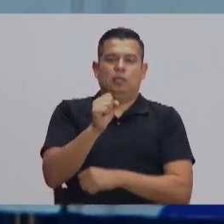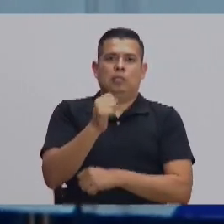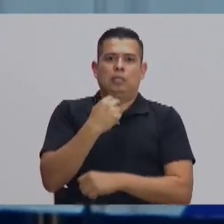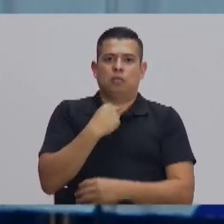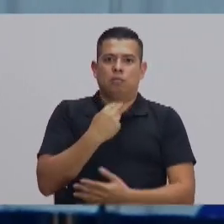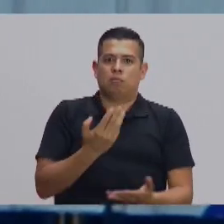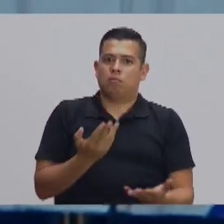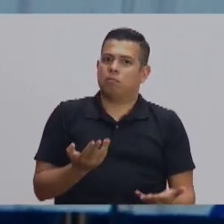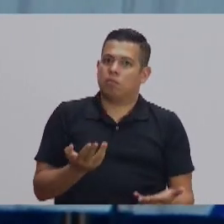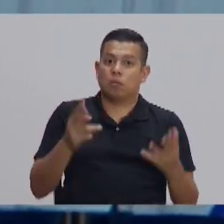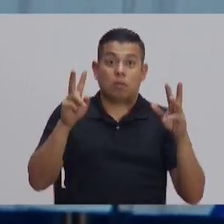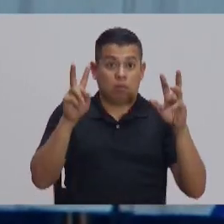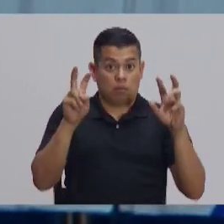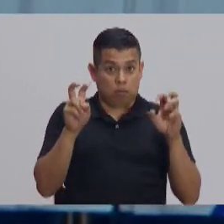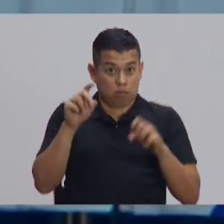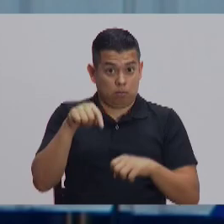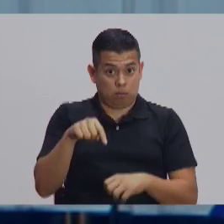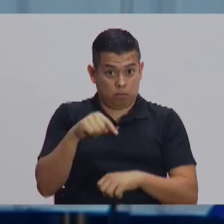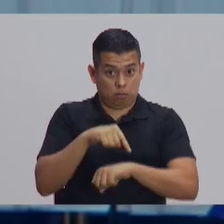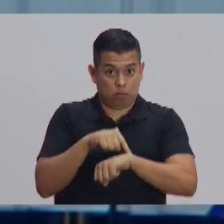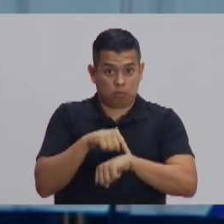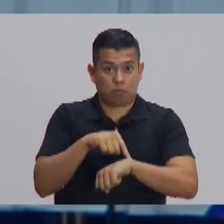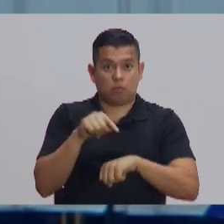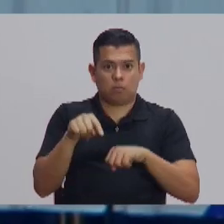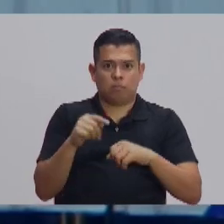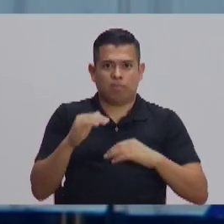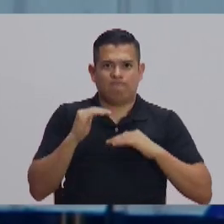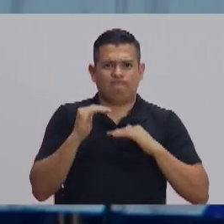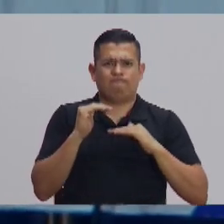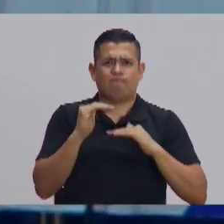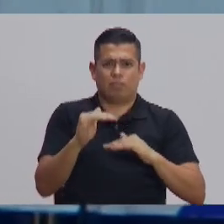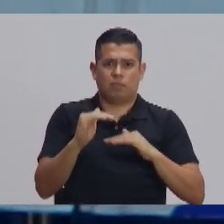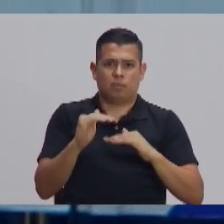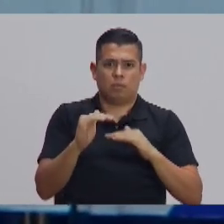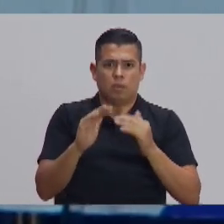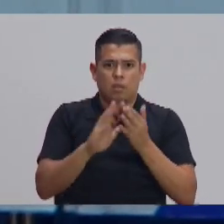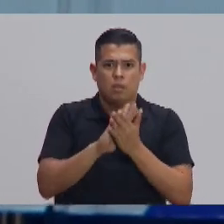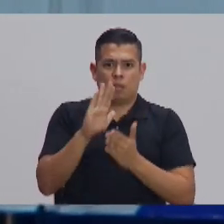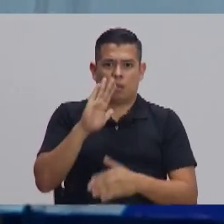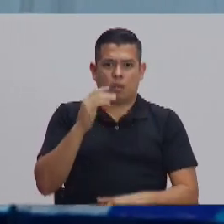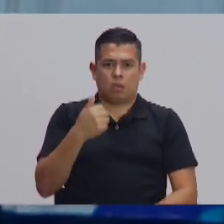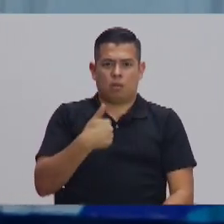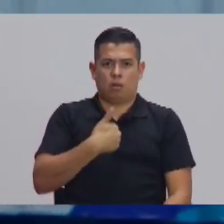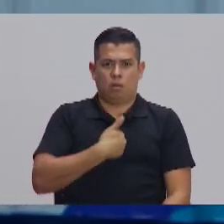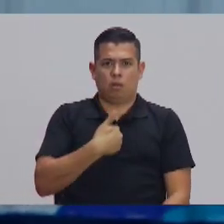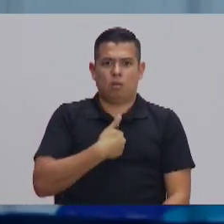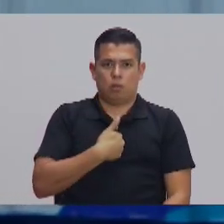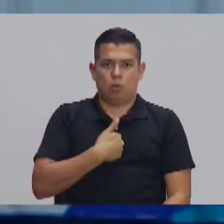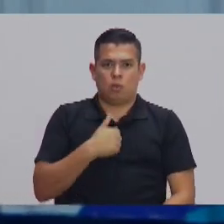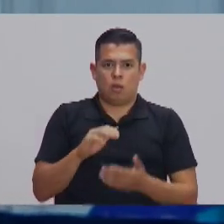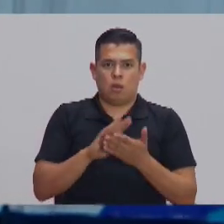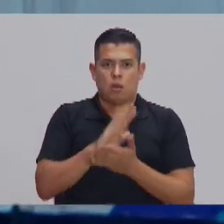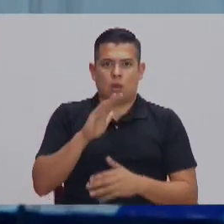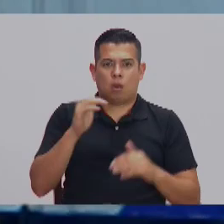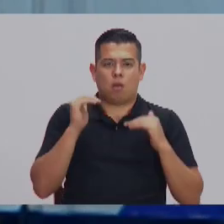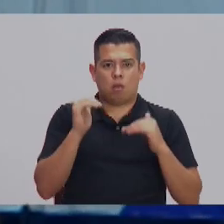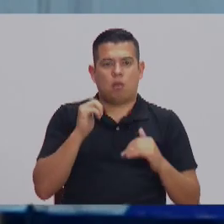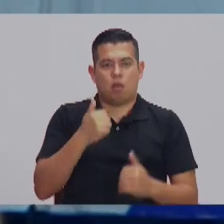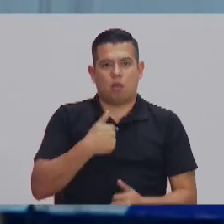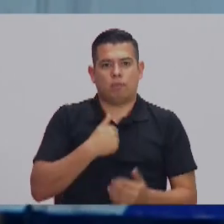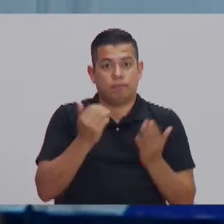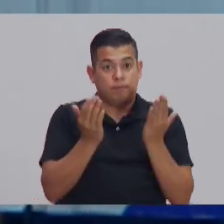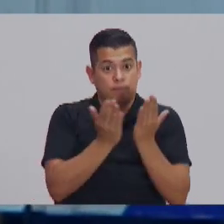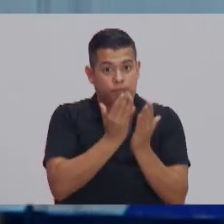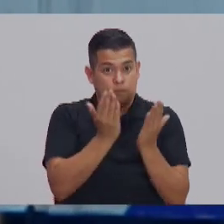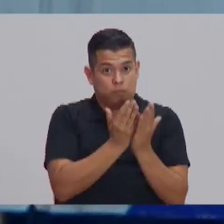y ese es el tema de esta hora estancados espirituales estancados espirituales si yo voy a pedir